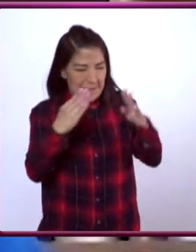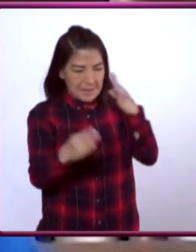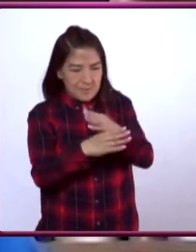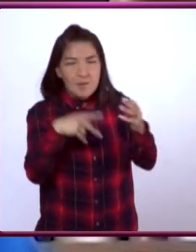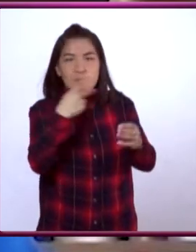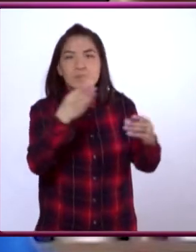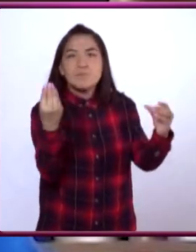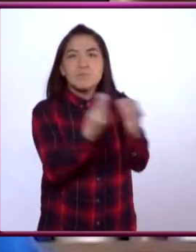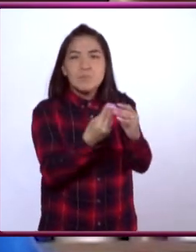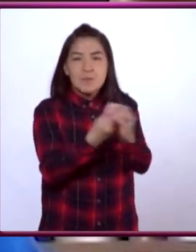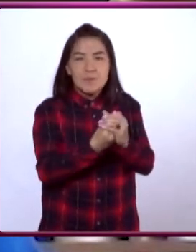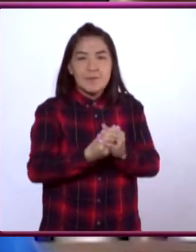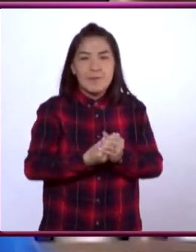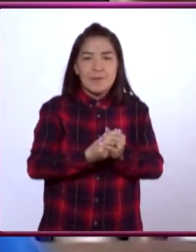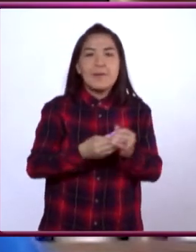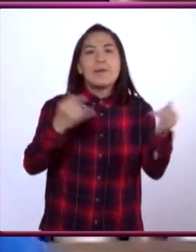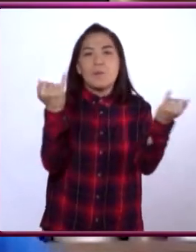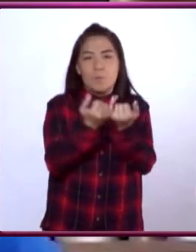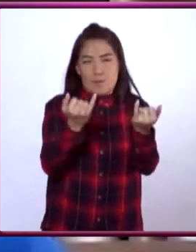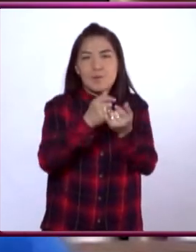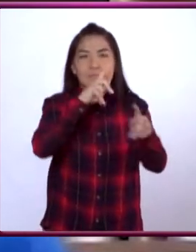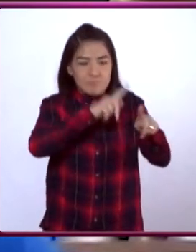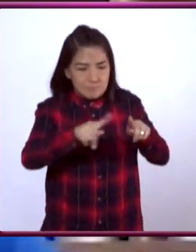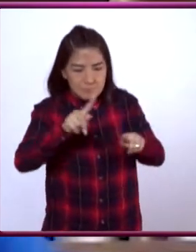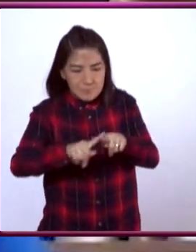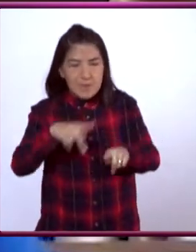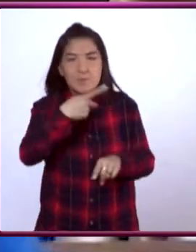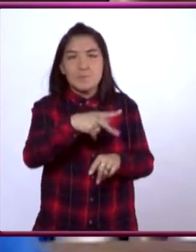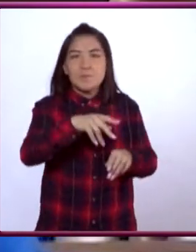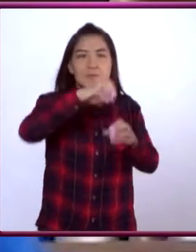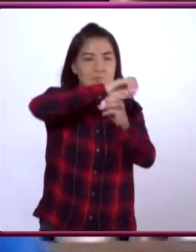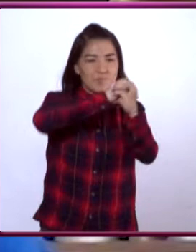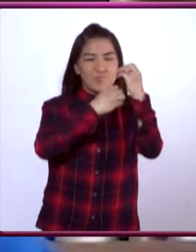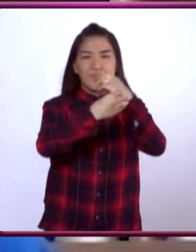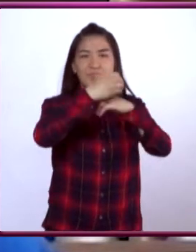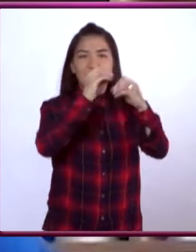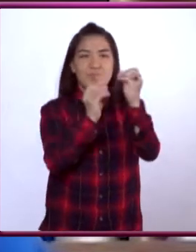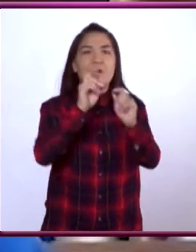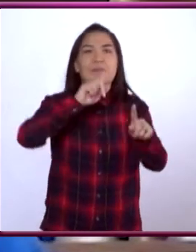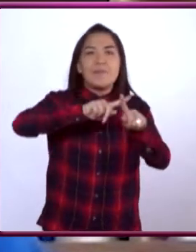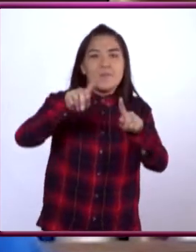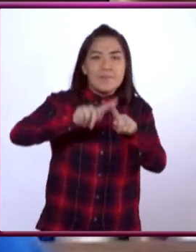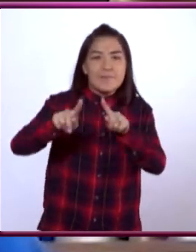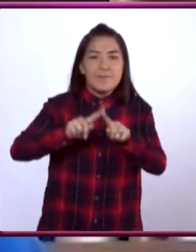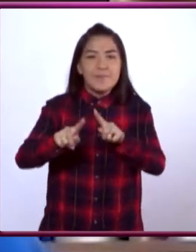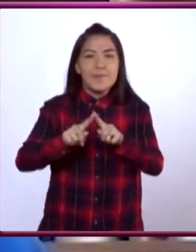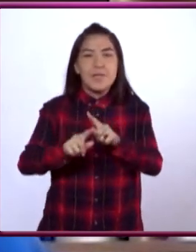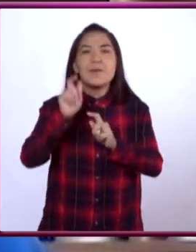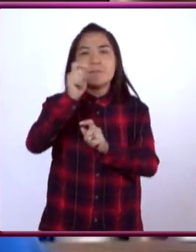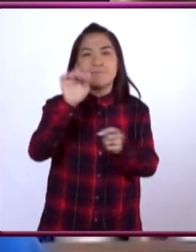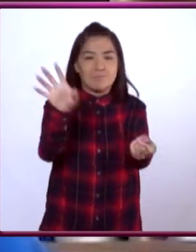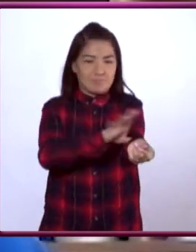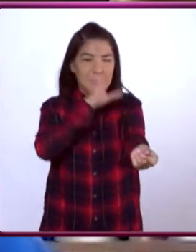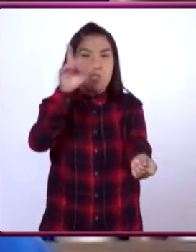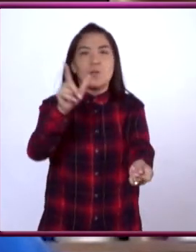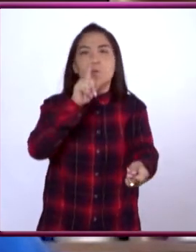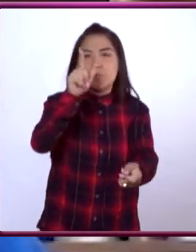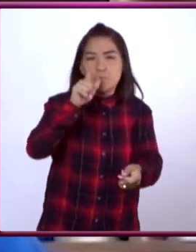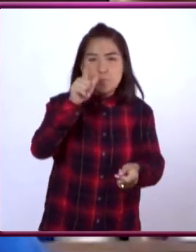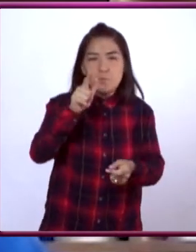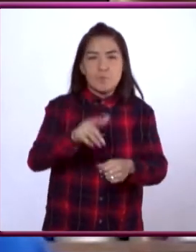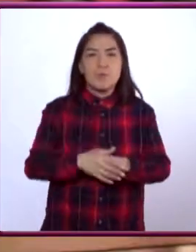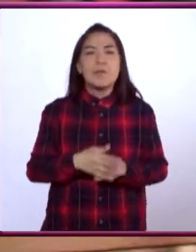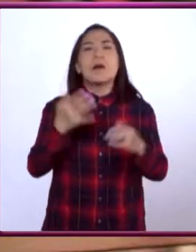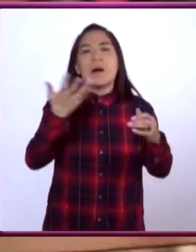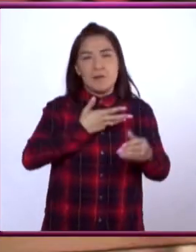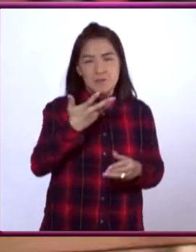la radiación controlada, la radiación producida en aceleradores de partículas o en reactores